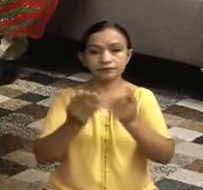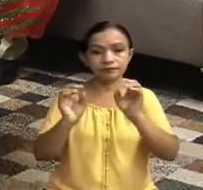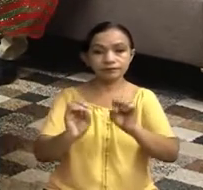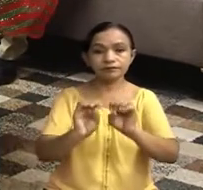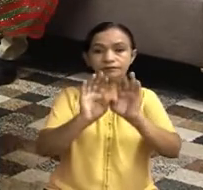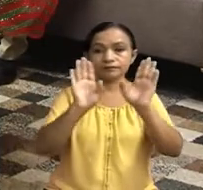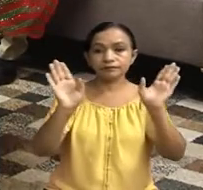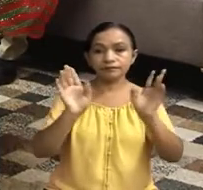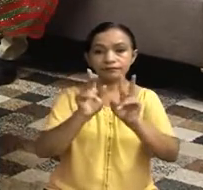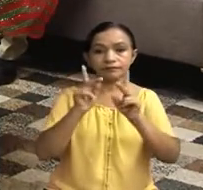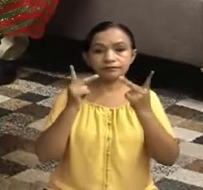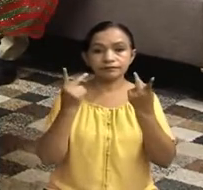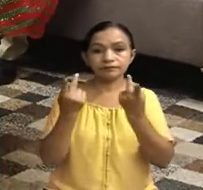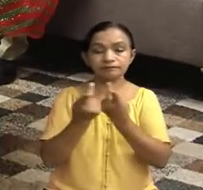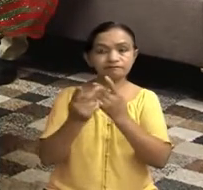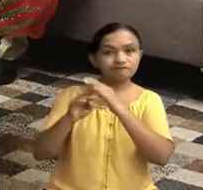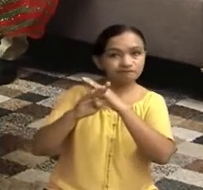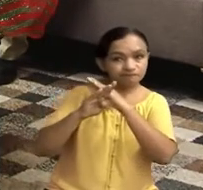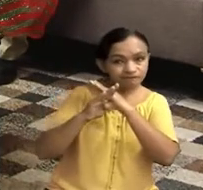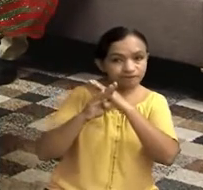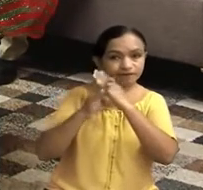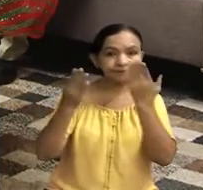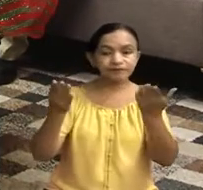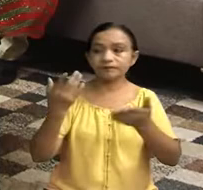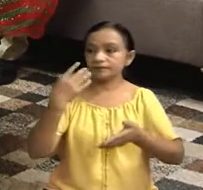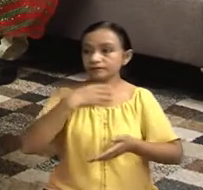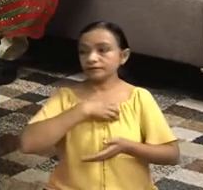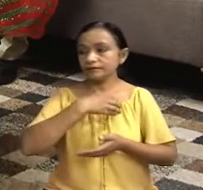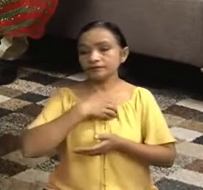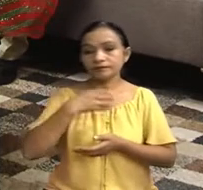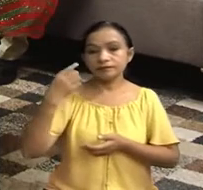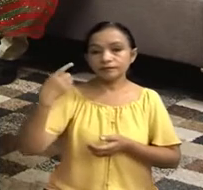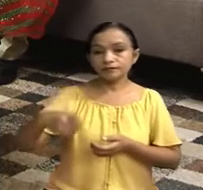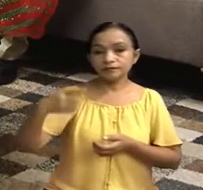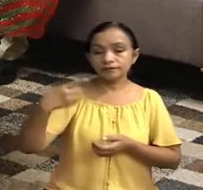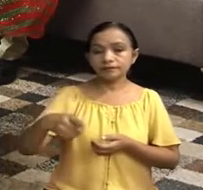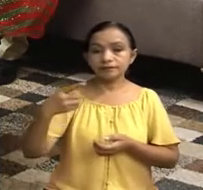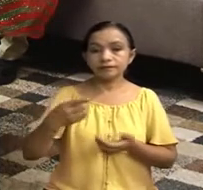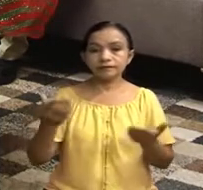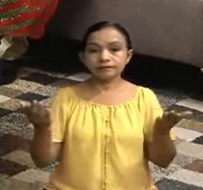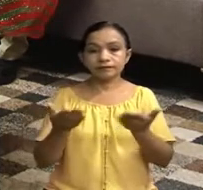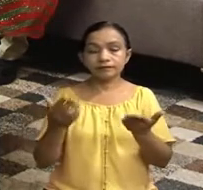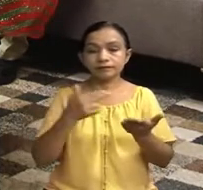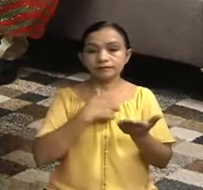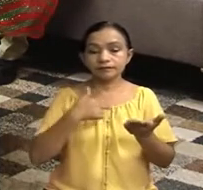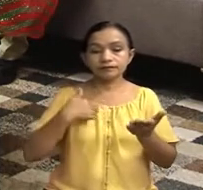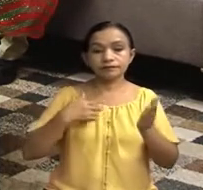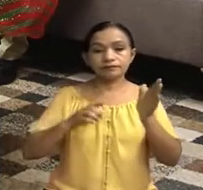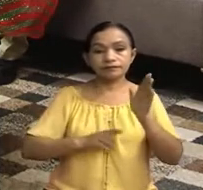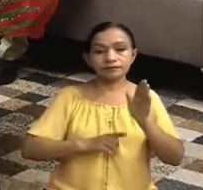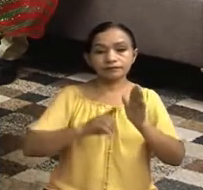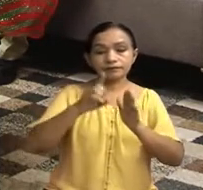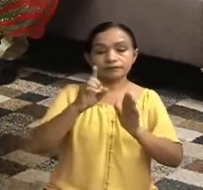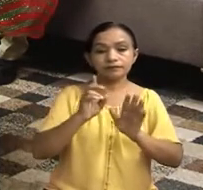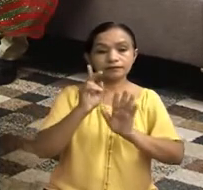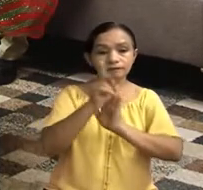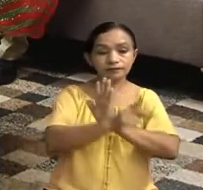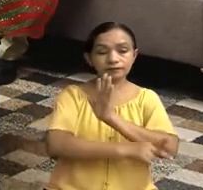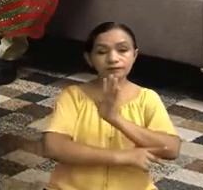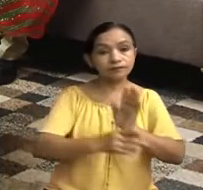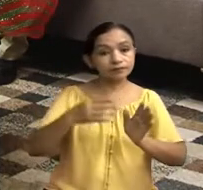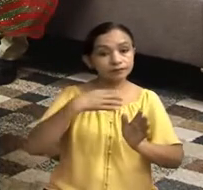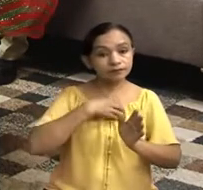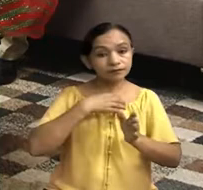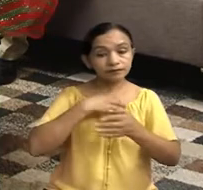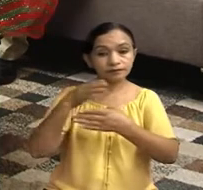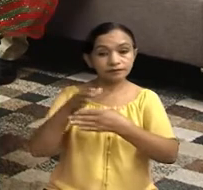los pueblos están ahí en resistencia por sus derechos y por hacer progresar sus naciones y sus pueblos.